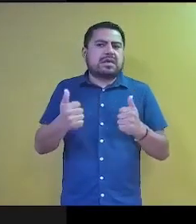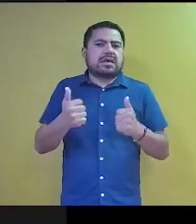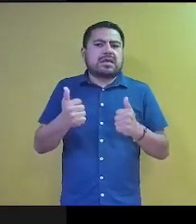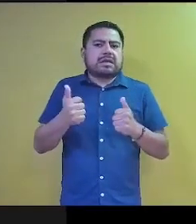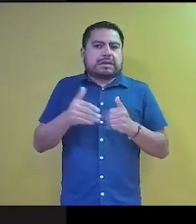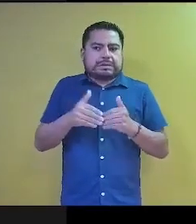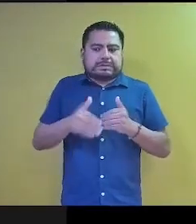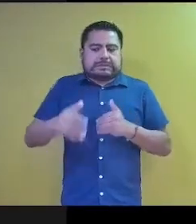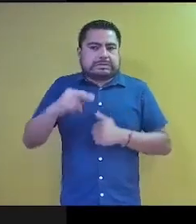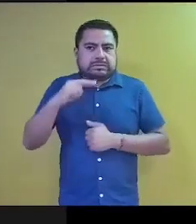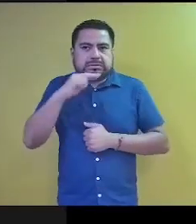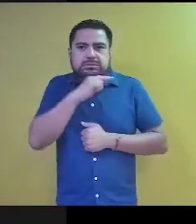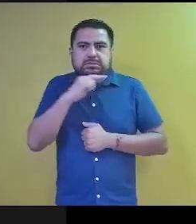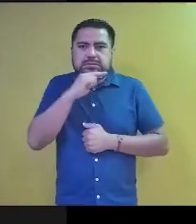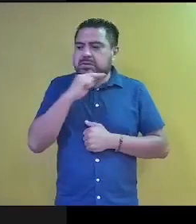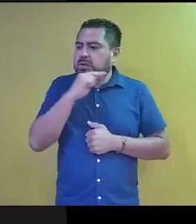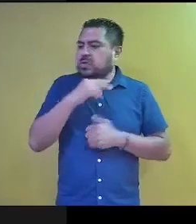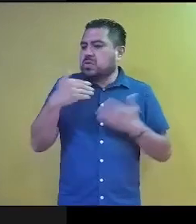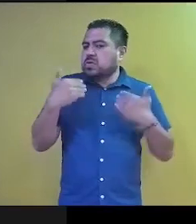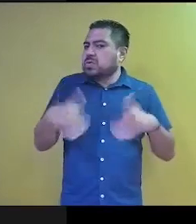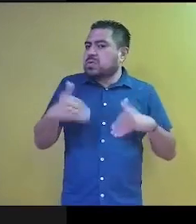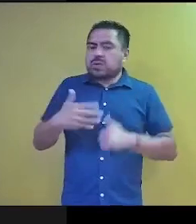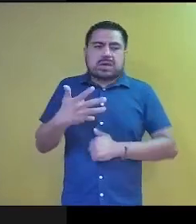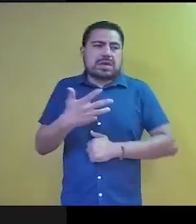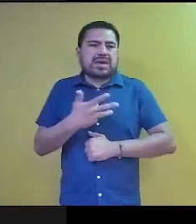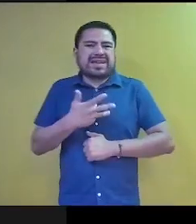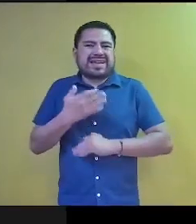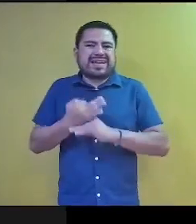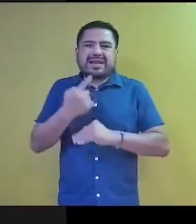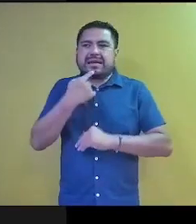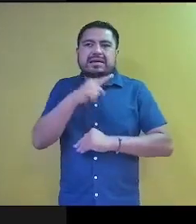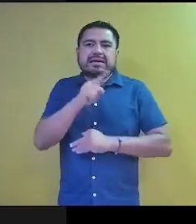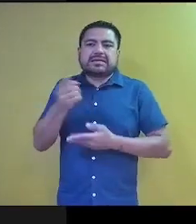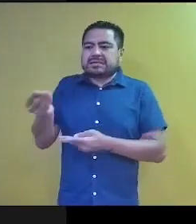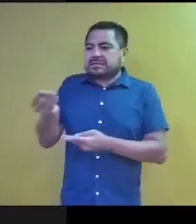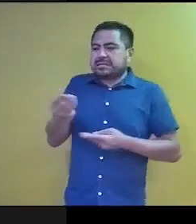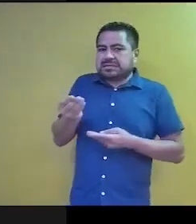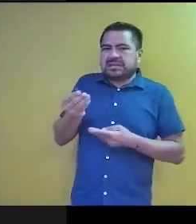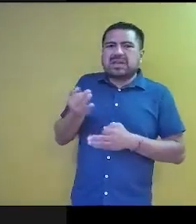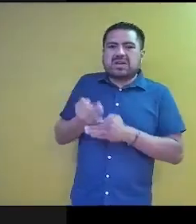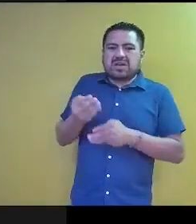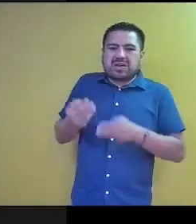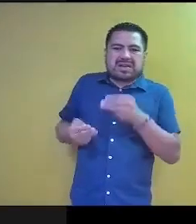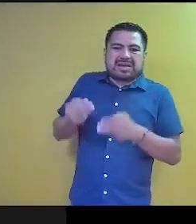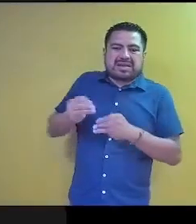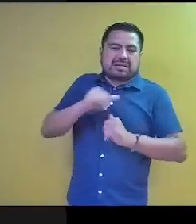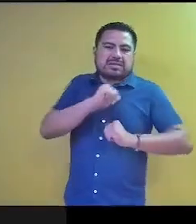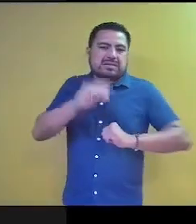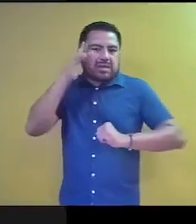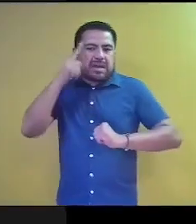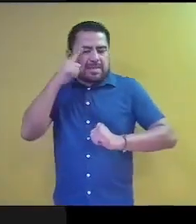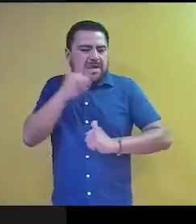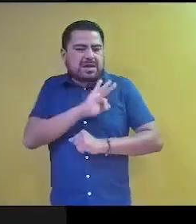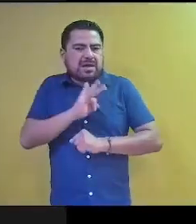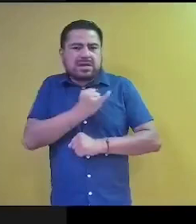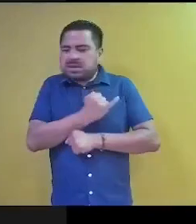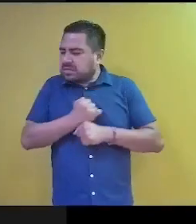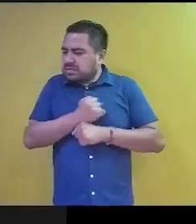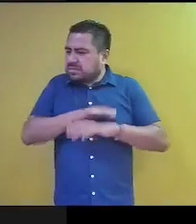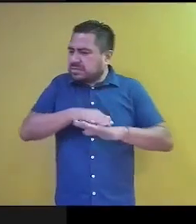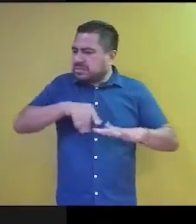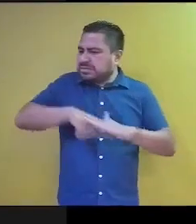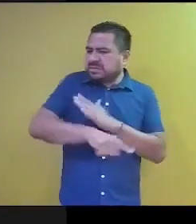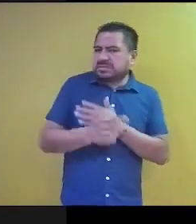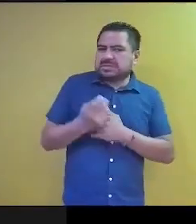tan corto que se tiene y que tuvo la magistratura ponente para el análisis de este